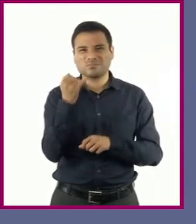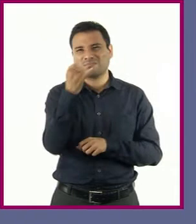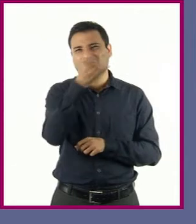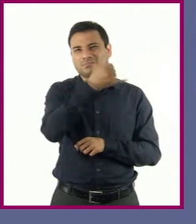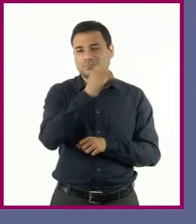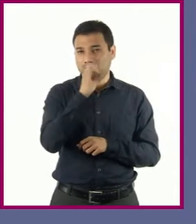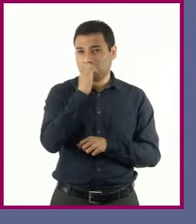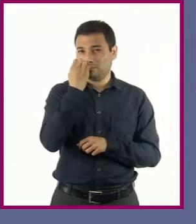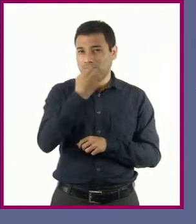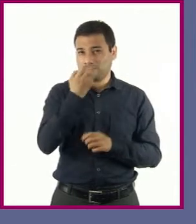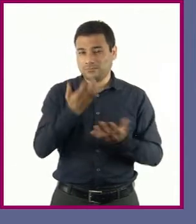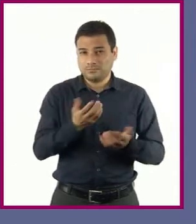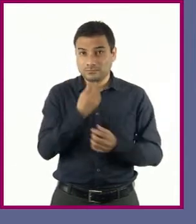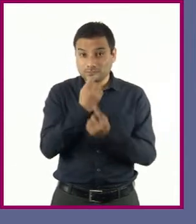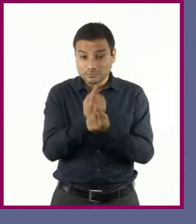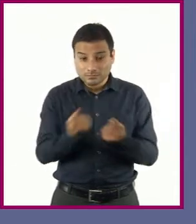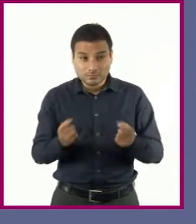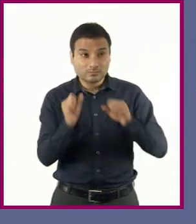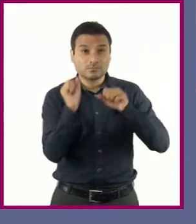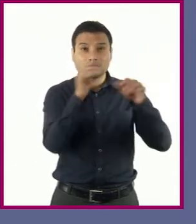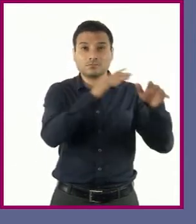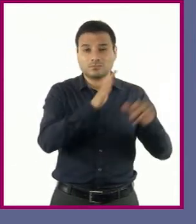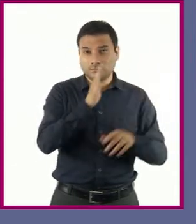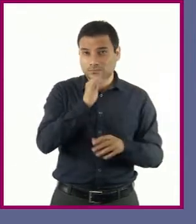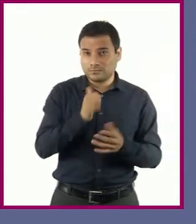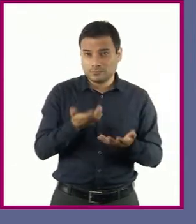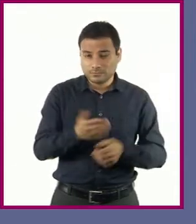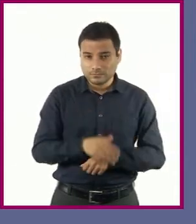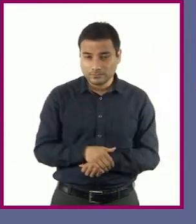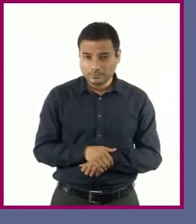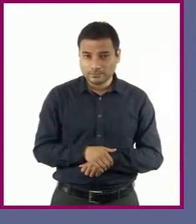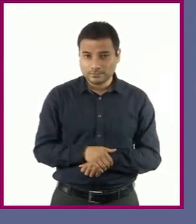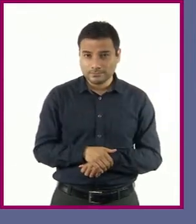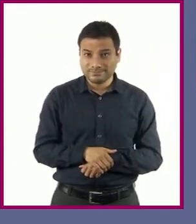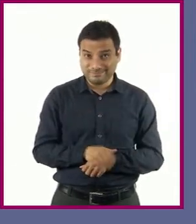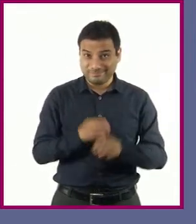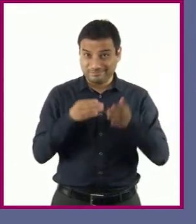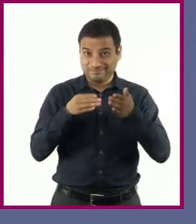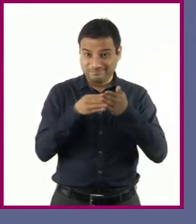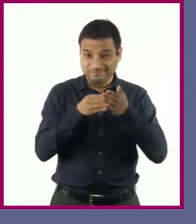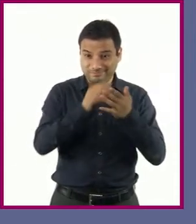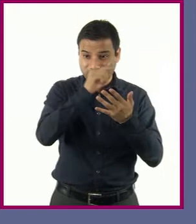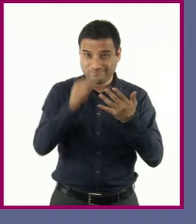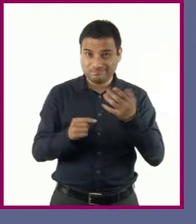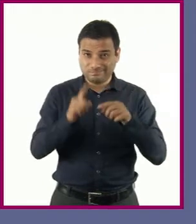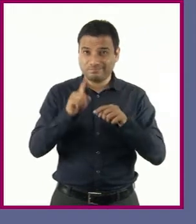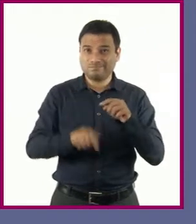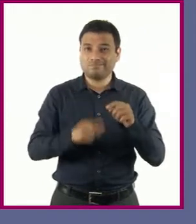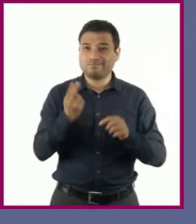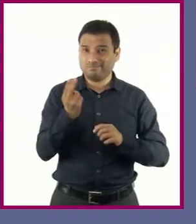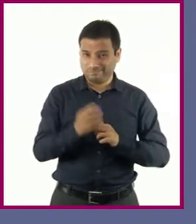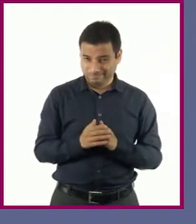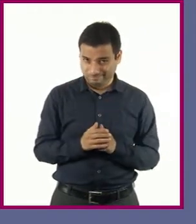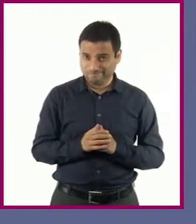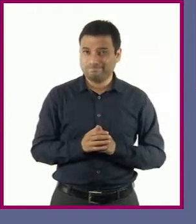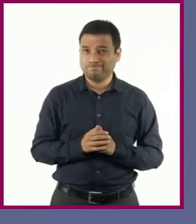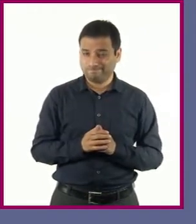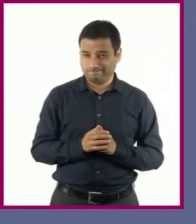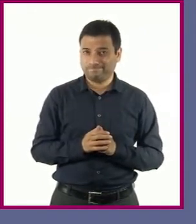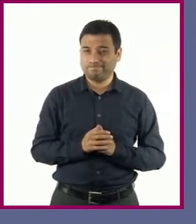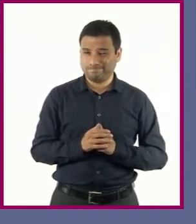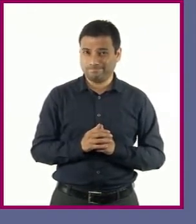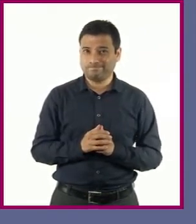limitan la asistencia a los centros educativos. Eliminar esas barreras debe ser una prioridad para todos los